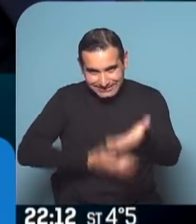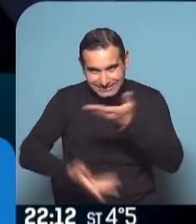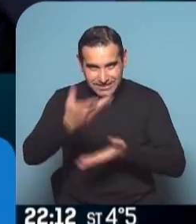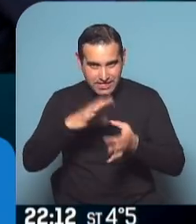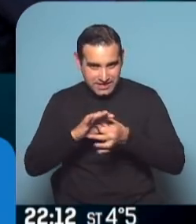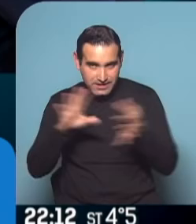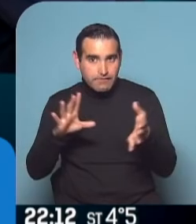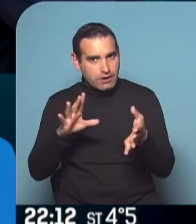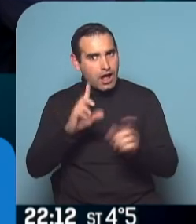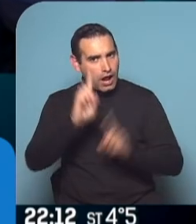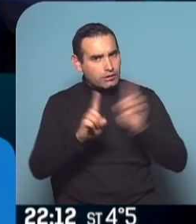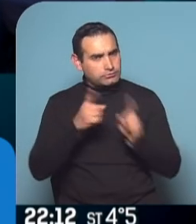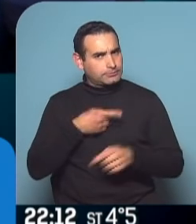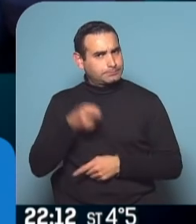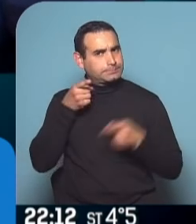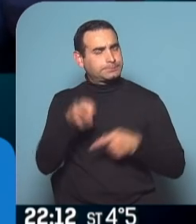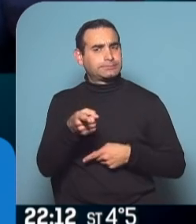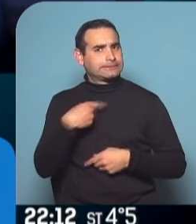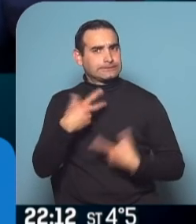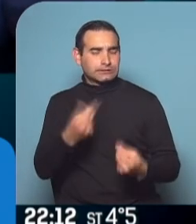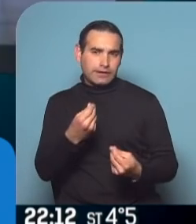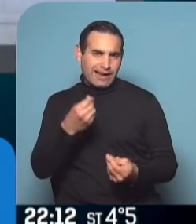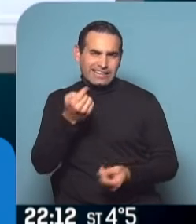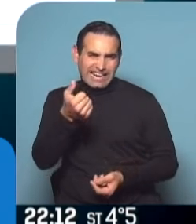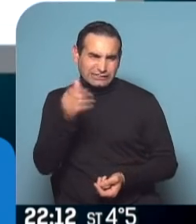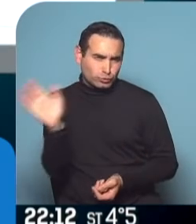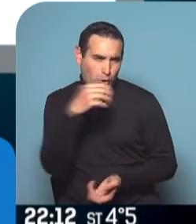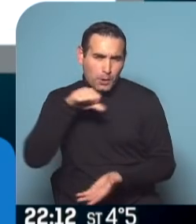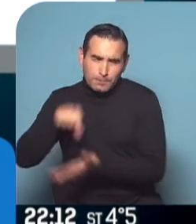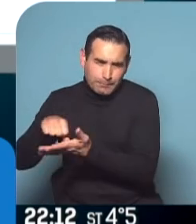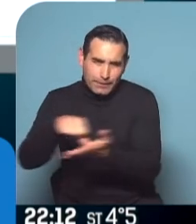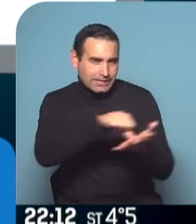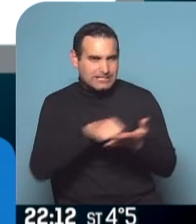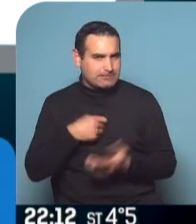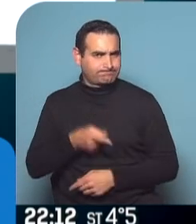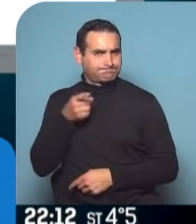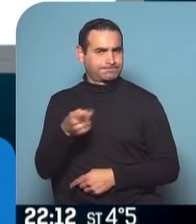mucha resistencia en distintos países, yo diría en casi todos, ¿no? En algunos más que en otros,